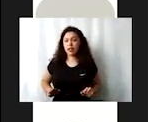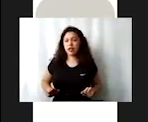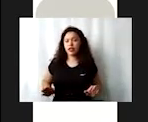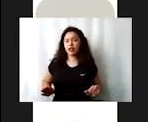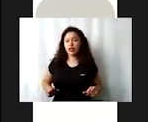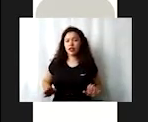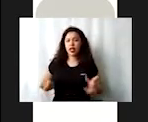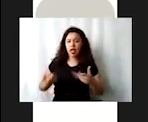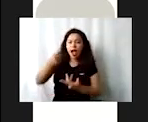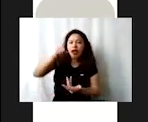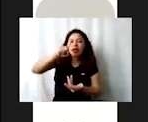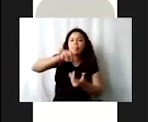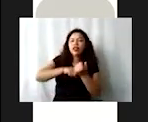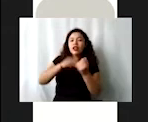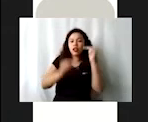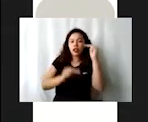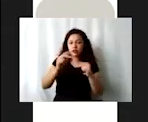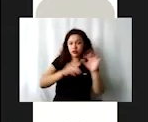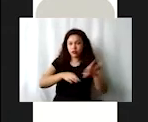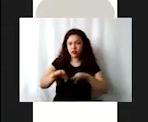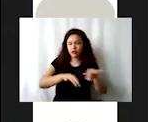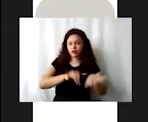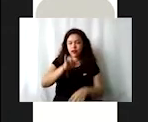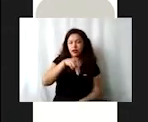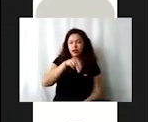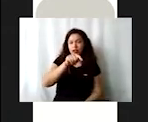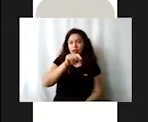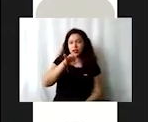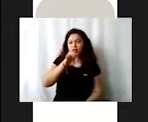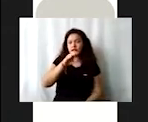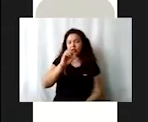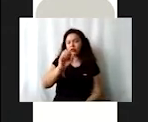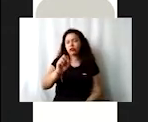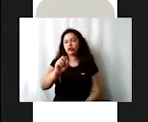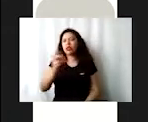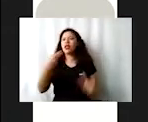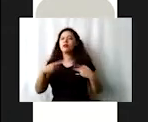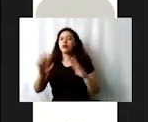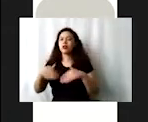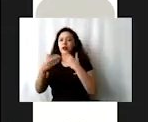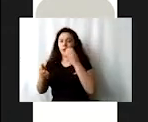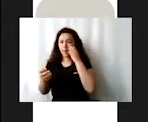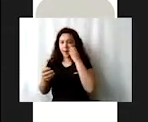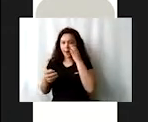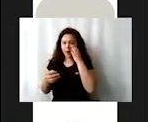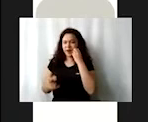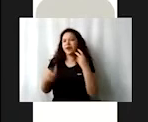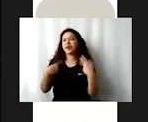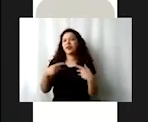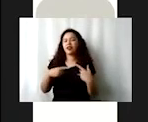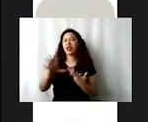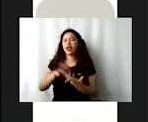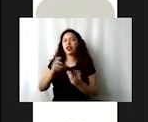intrínsecos que son propios de la persona que va a ocupar este puesto. Como ustedes ven, aquí se dejan